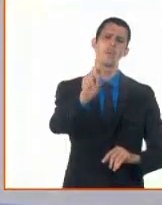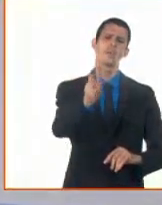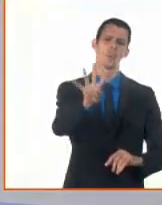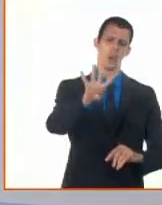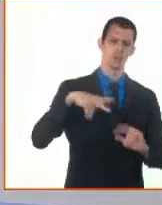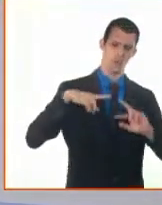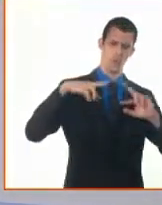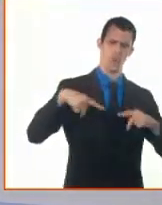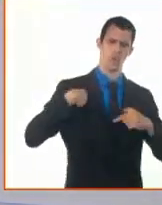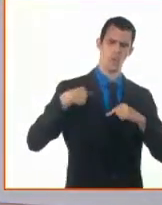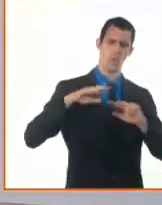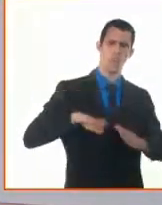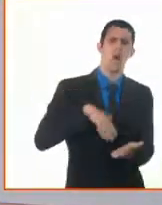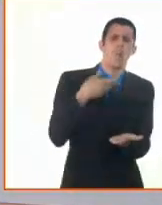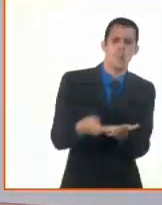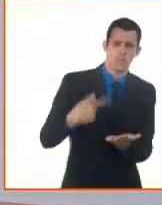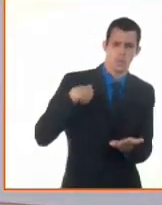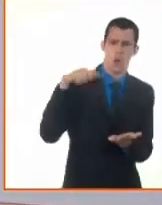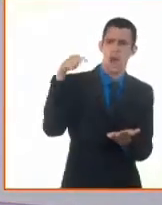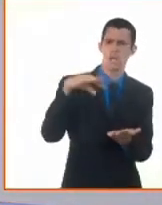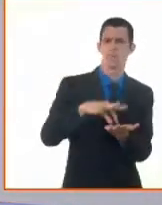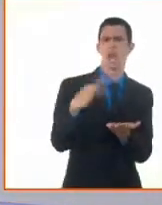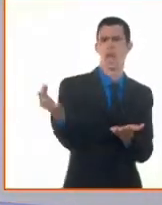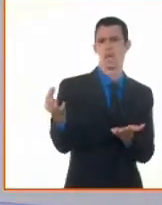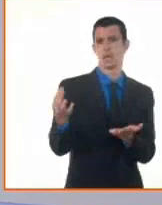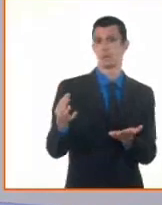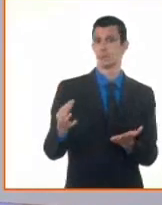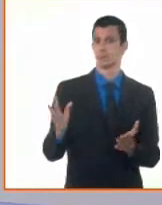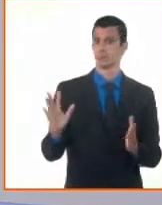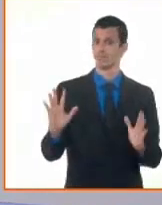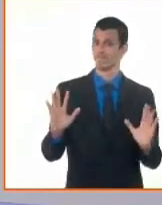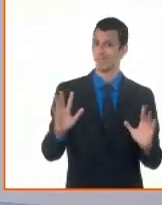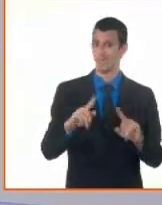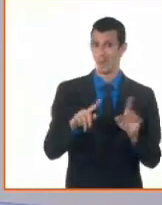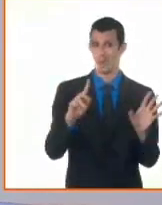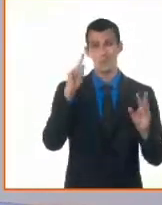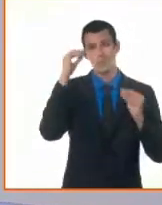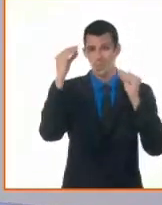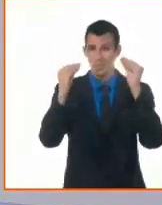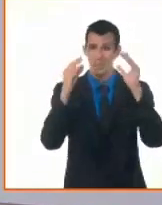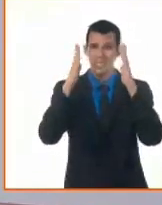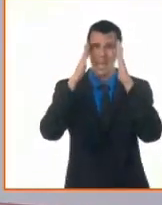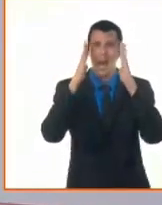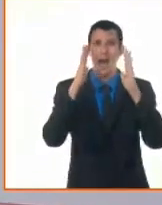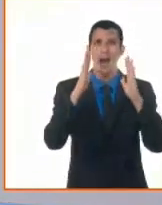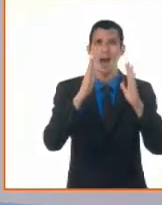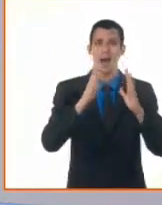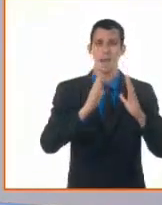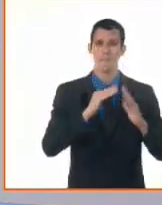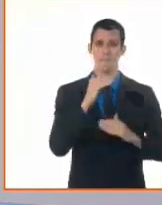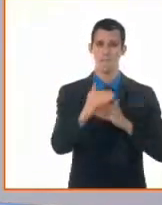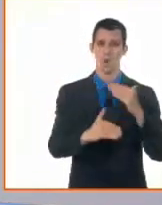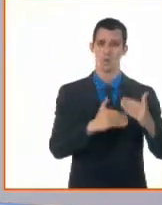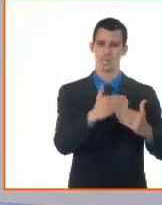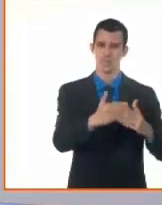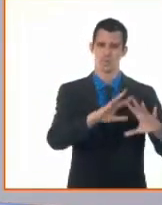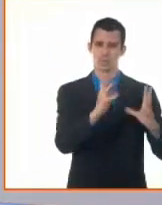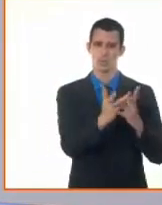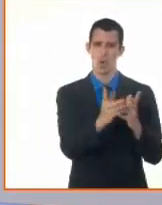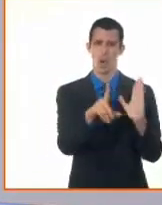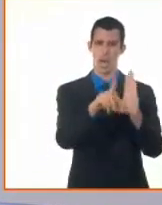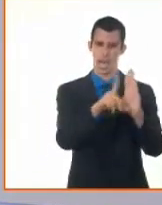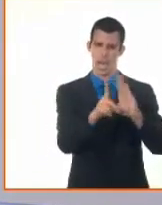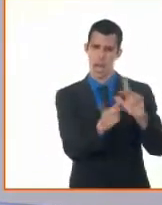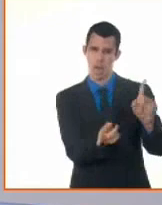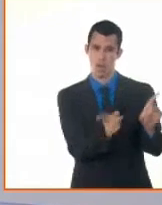no se puede separar las elecciones la política de estos procesos judiciales de Trump y van a tener